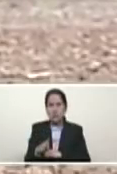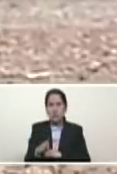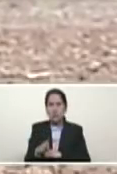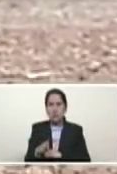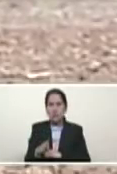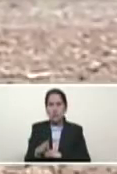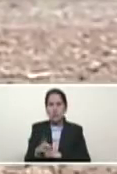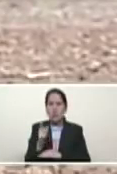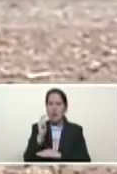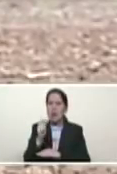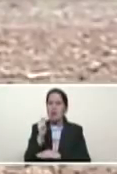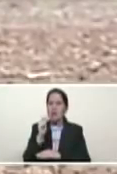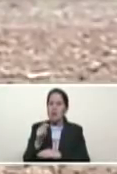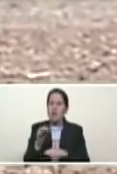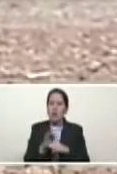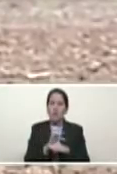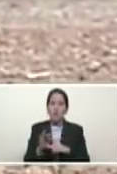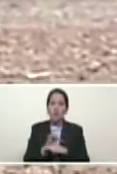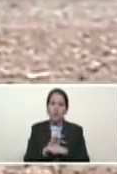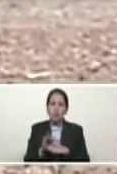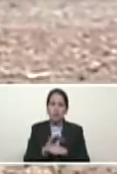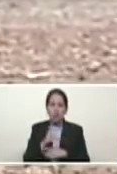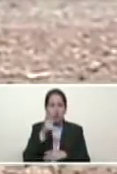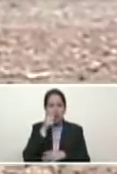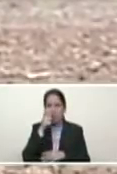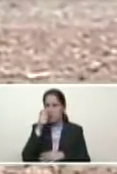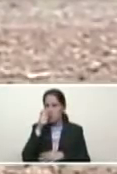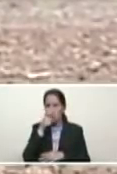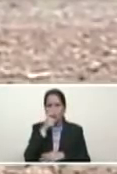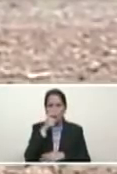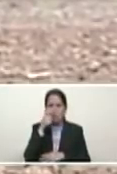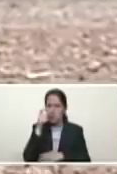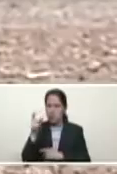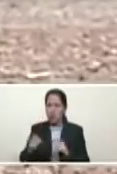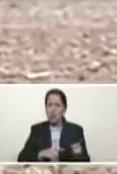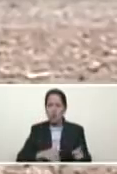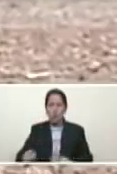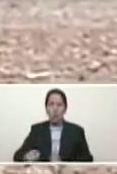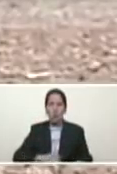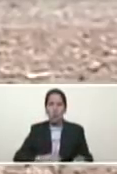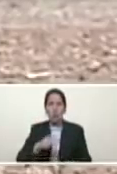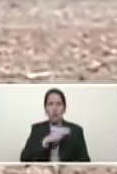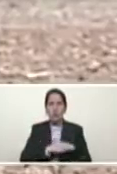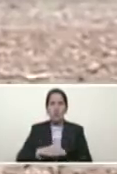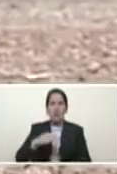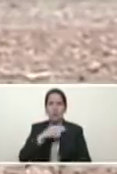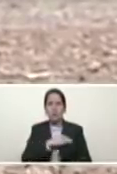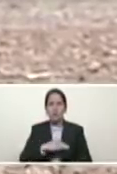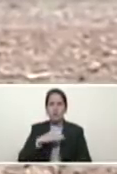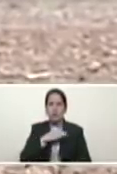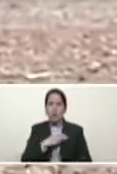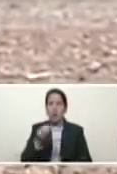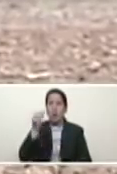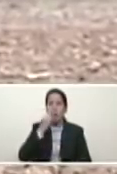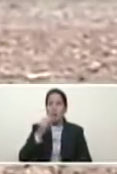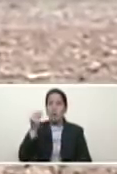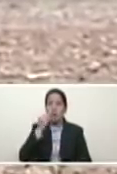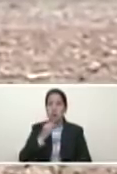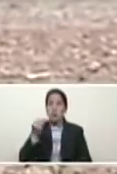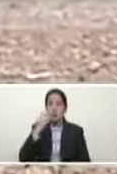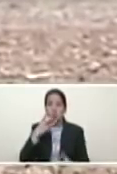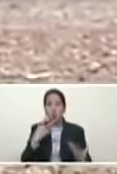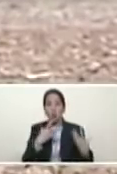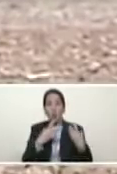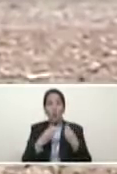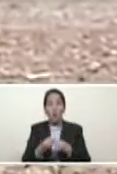las tareas y funciones de supervisión y control de la misión alimentación en conjunto